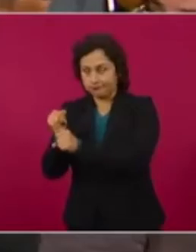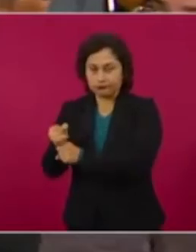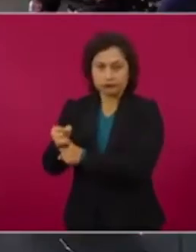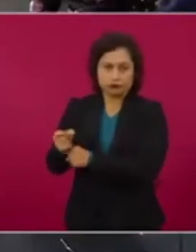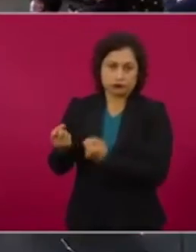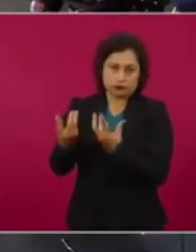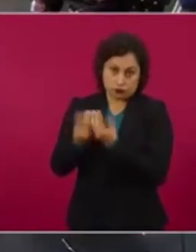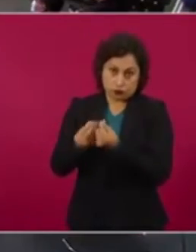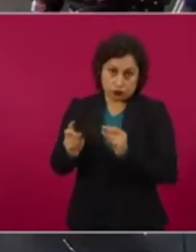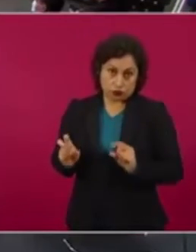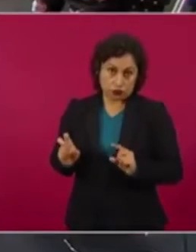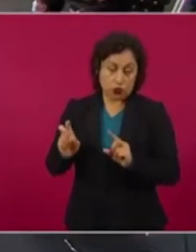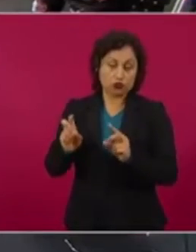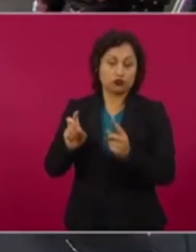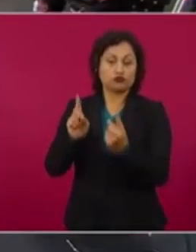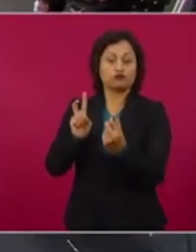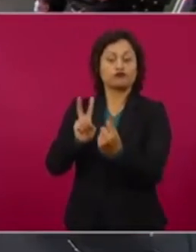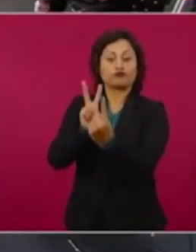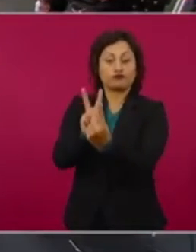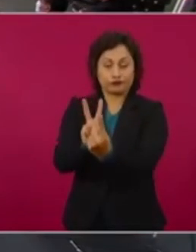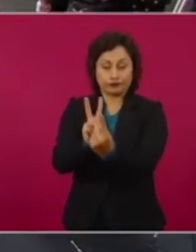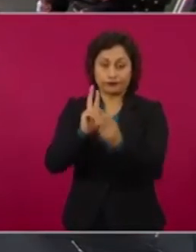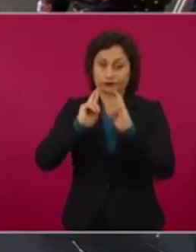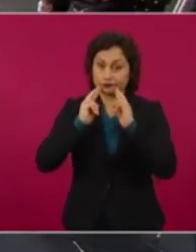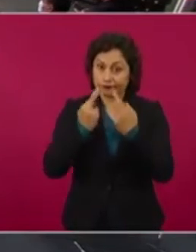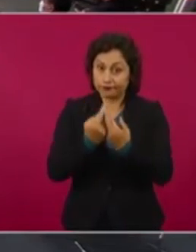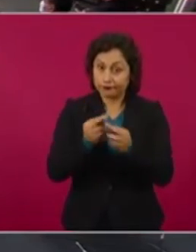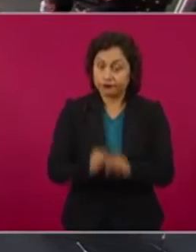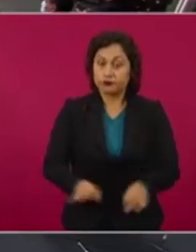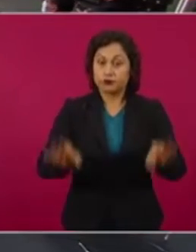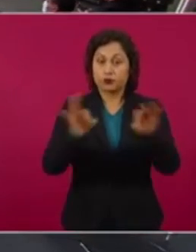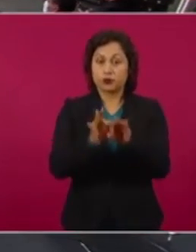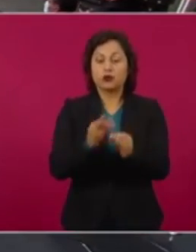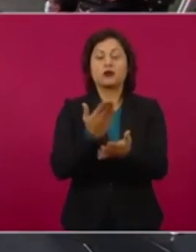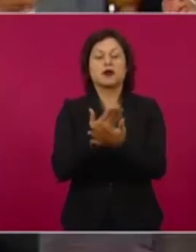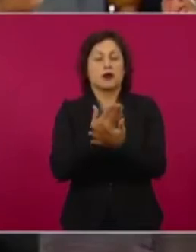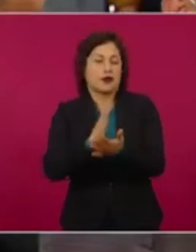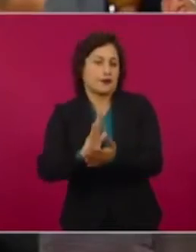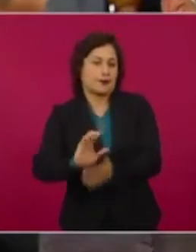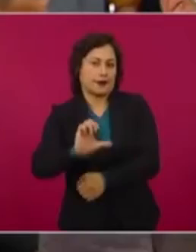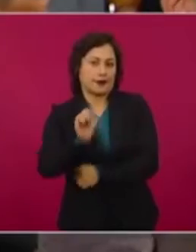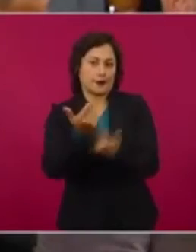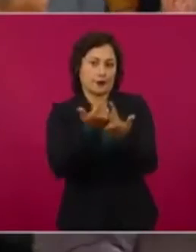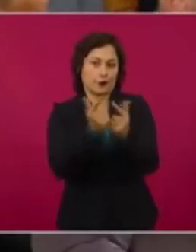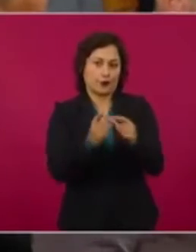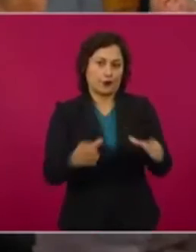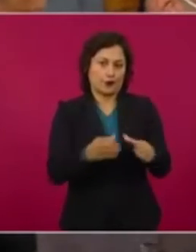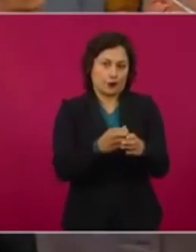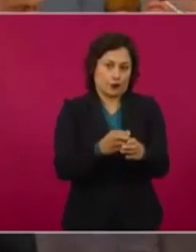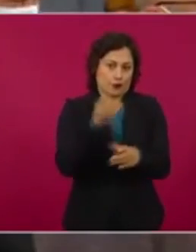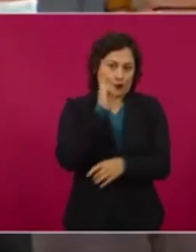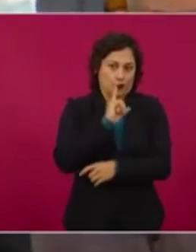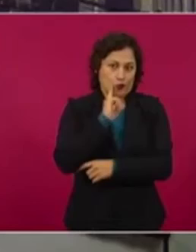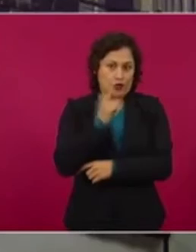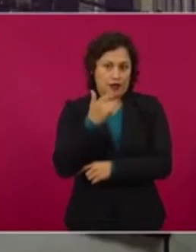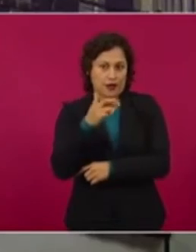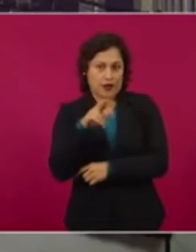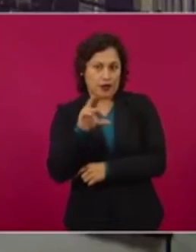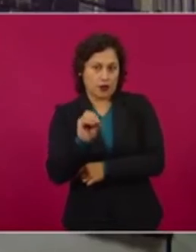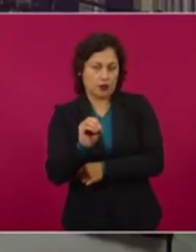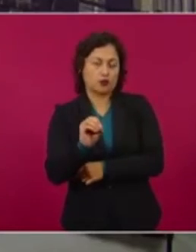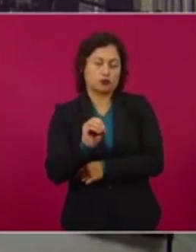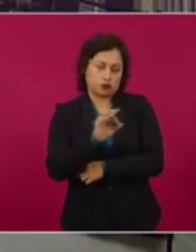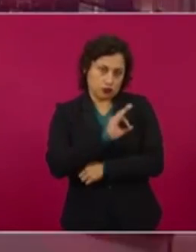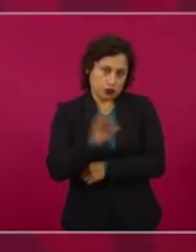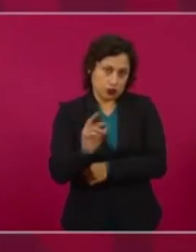sería muy importante, además de esta reunión que tenemos pendiente con el grupo de género. Sí, con mucho gusto, si